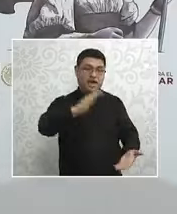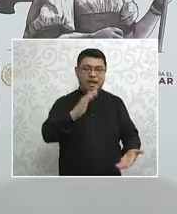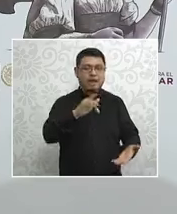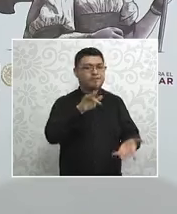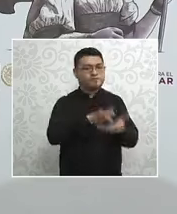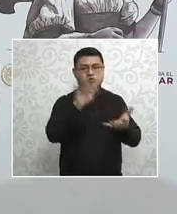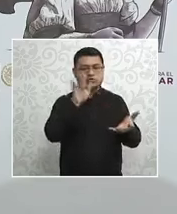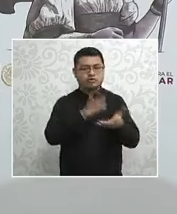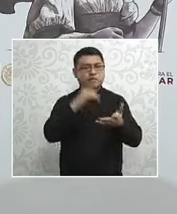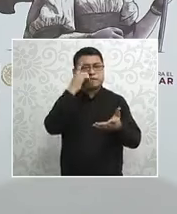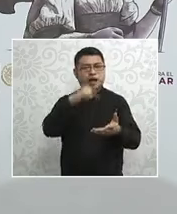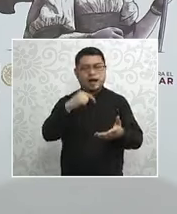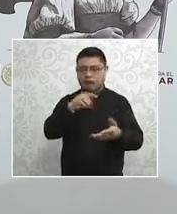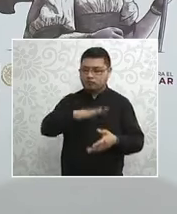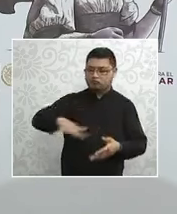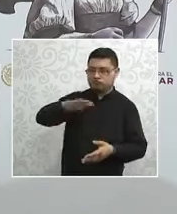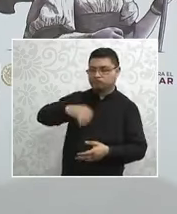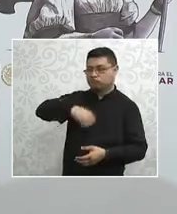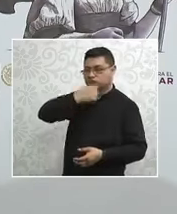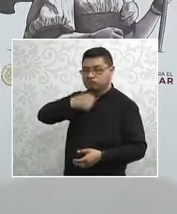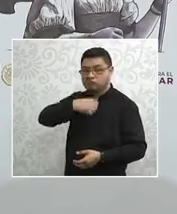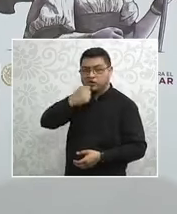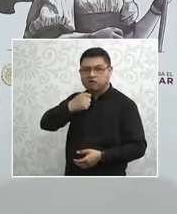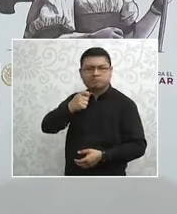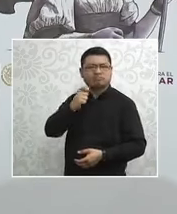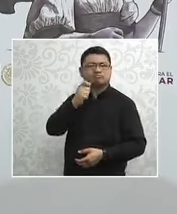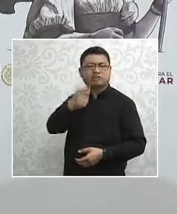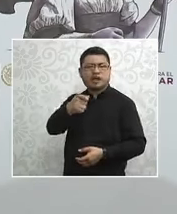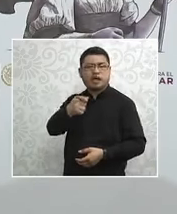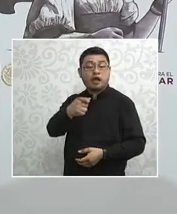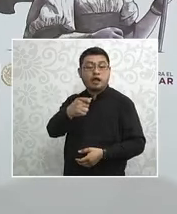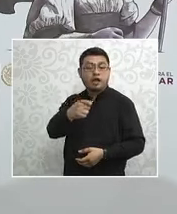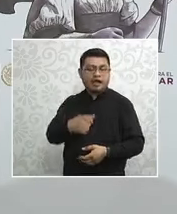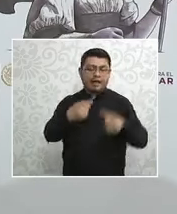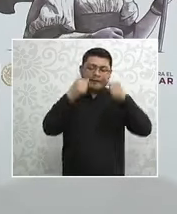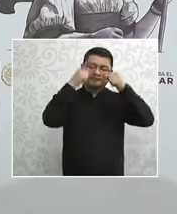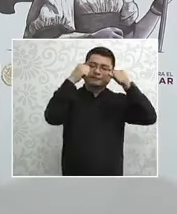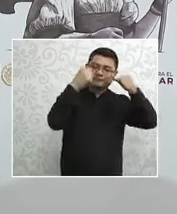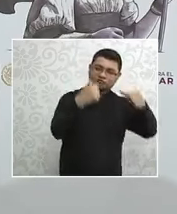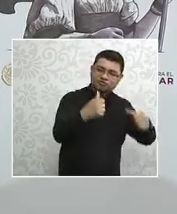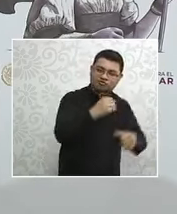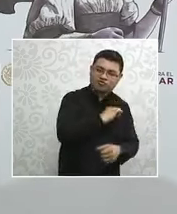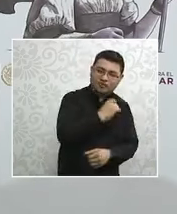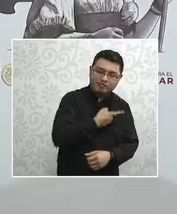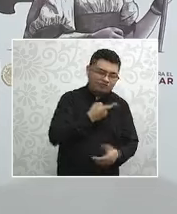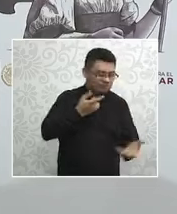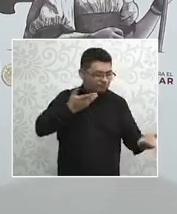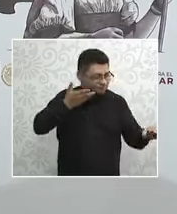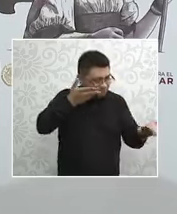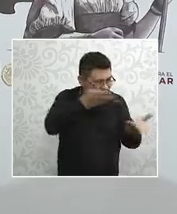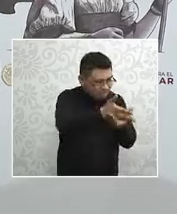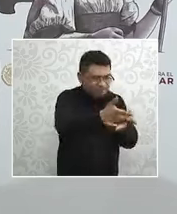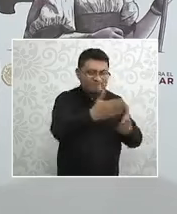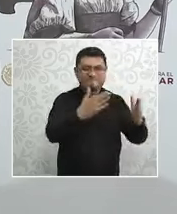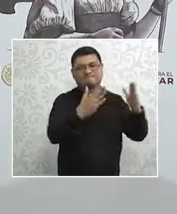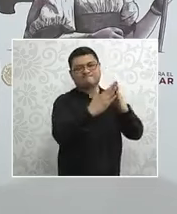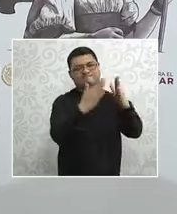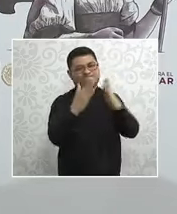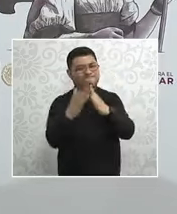mayores Cómo va a hacer esto vamos a llevar salud a su casa a su hogar en